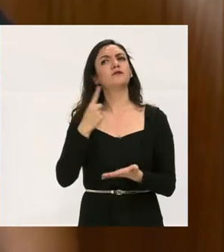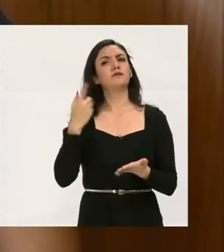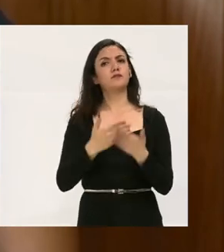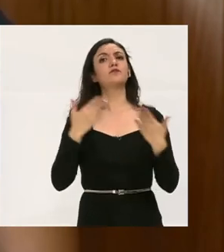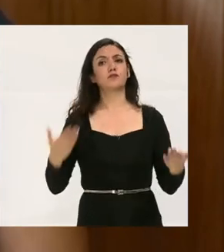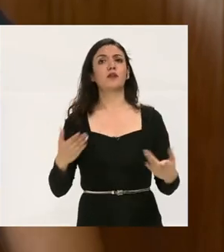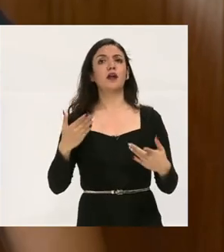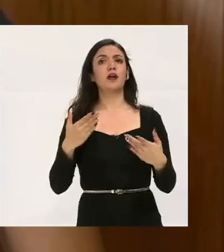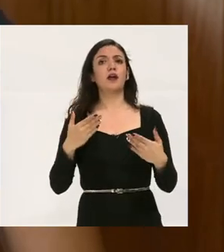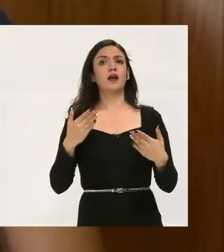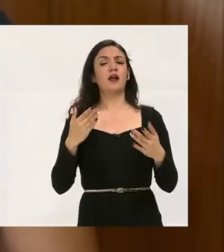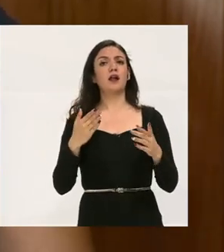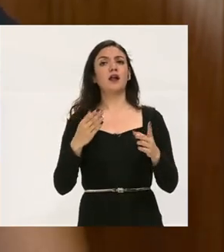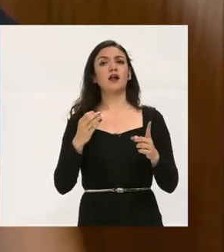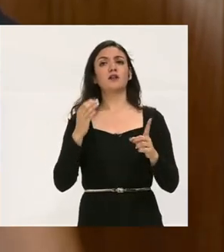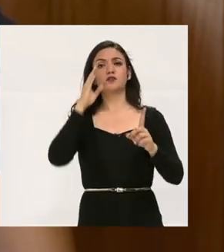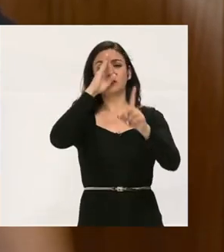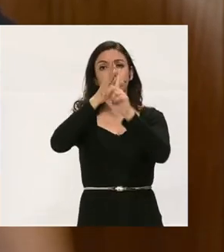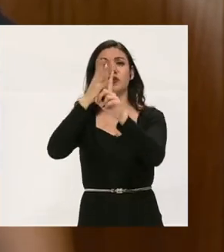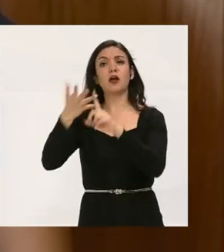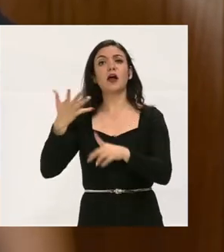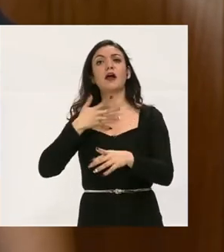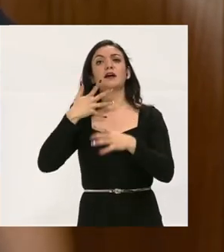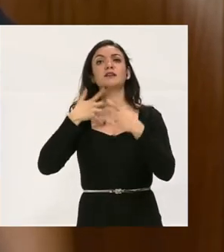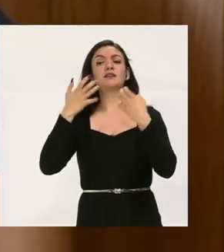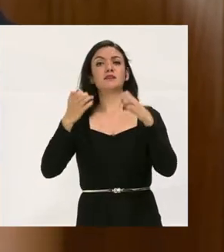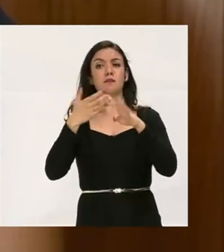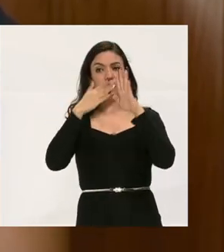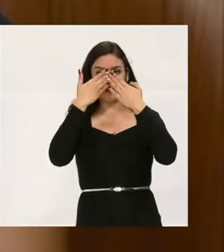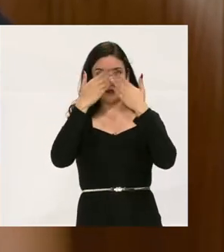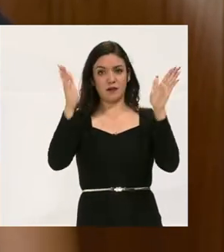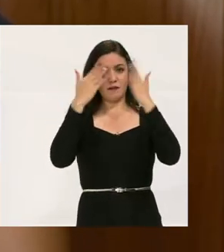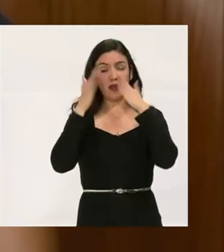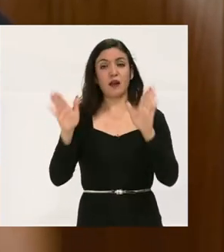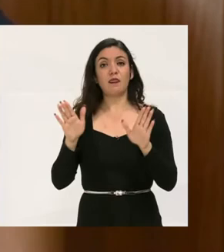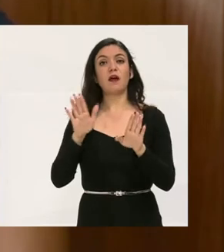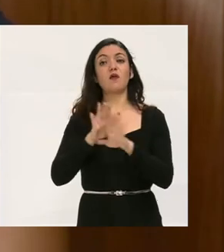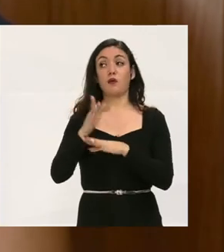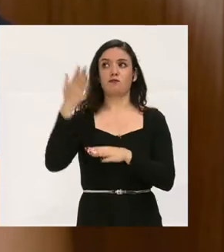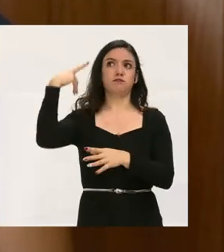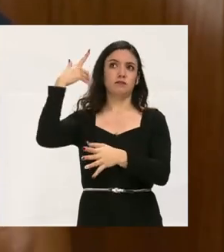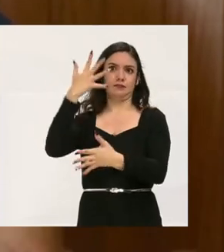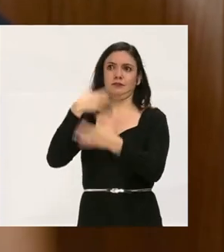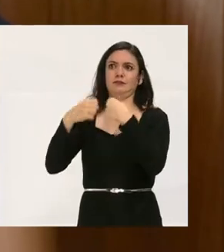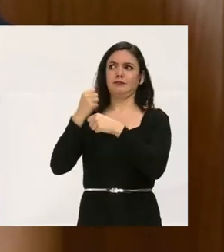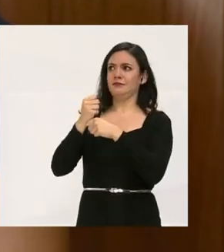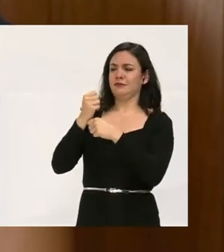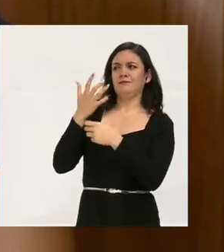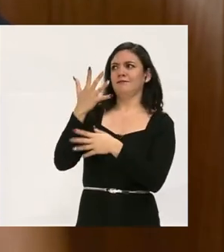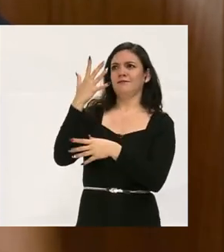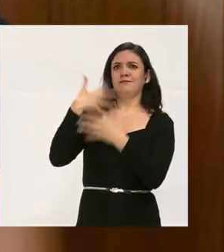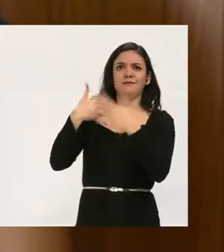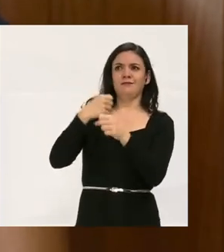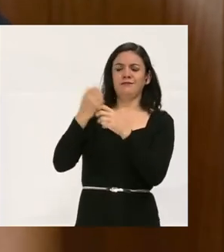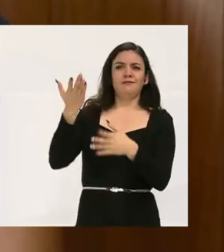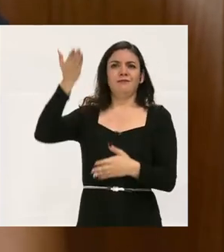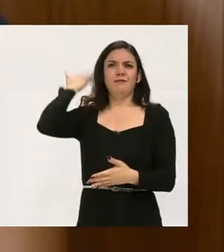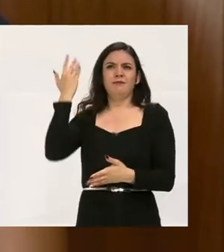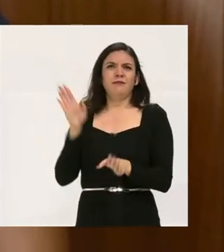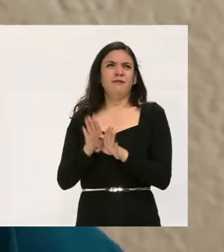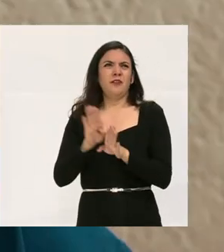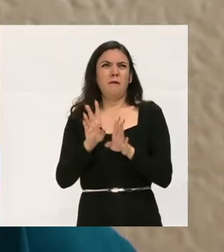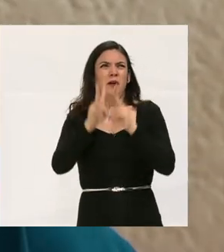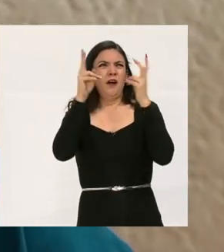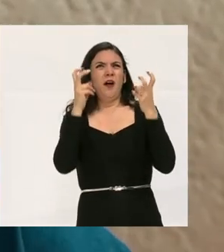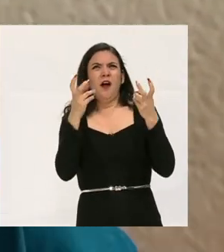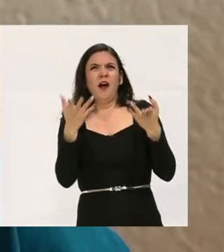creo que ahora ya las opciones están más abiertas en comparación a hace 10 años 15 años 20 años